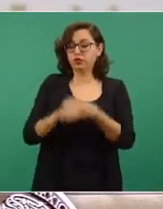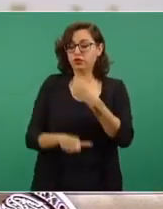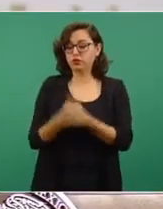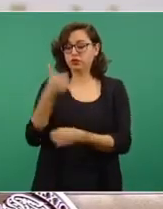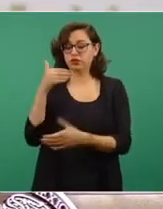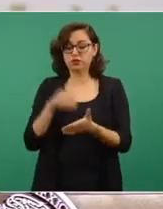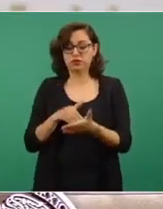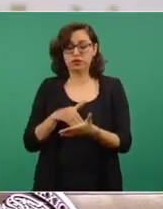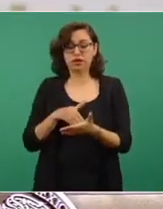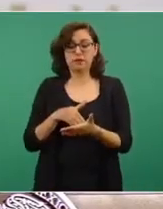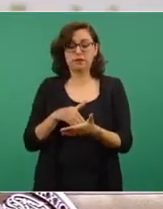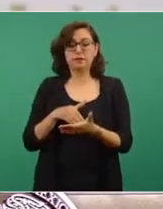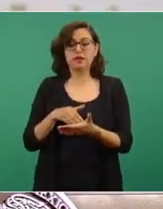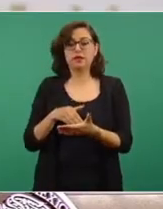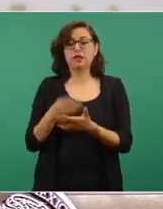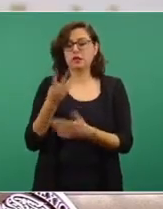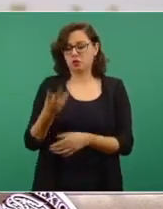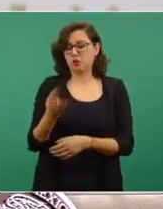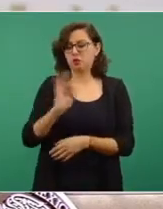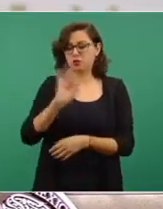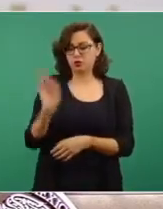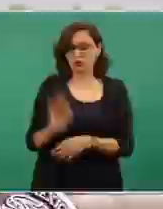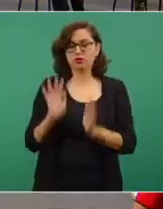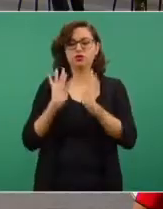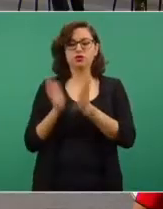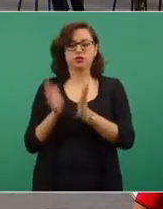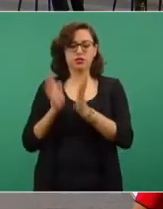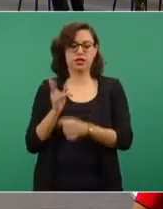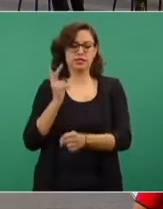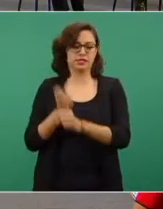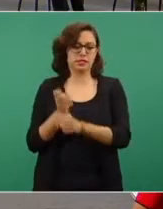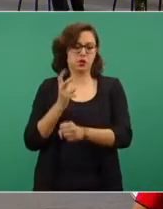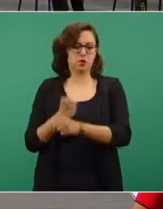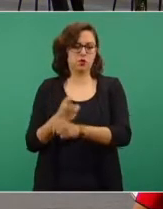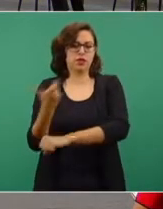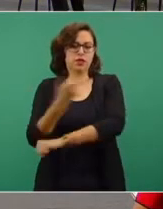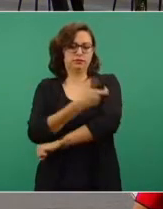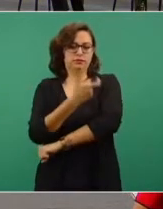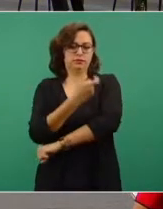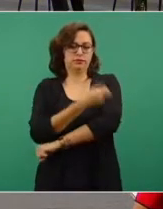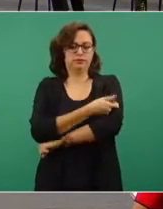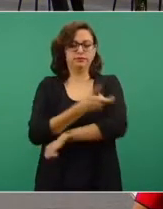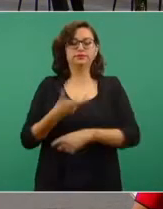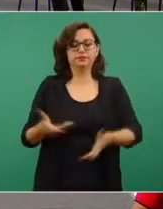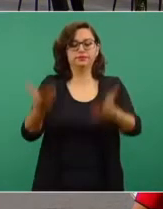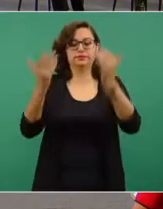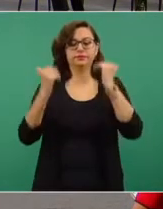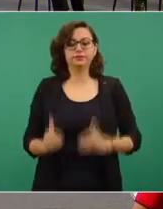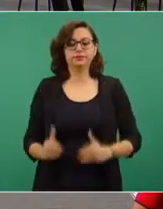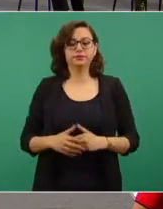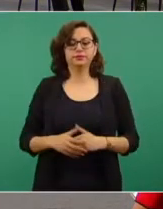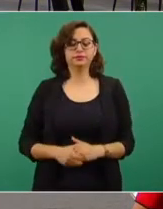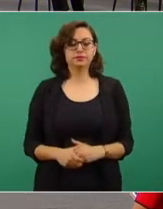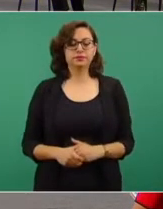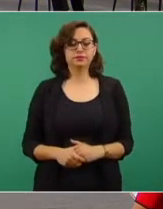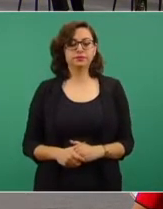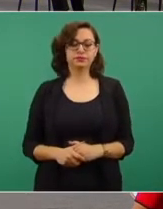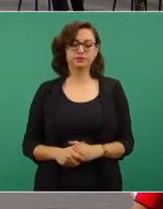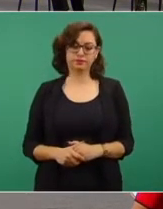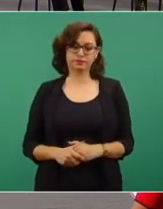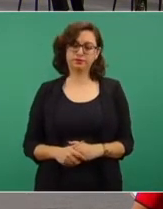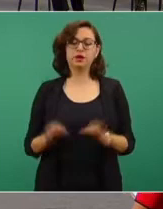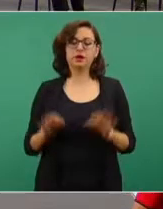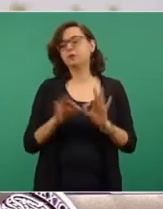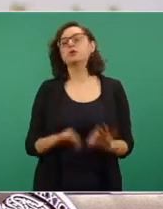211.760, que es 4%, recibieron ya la segunda dosis. La siguiente. Este elemento es